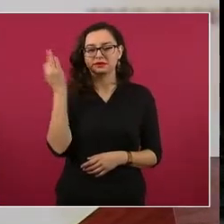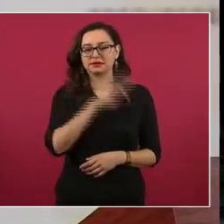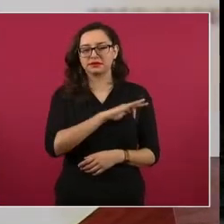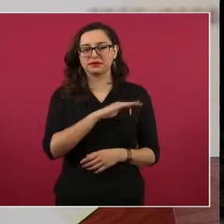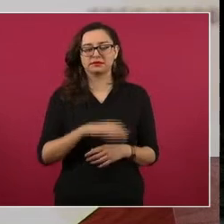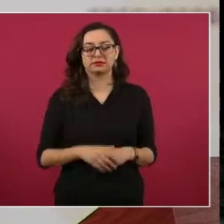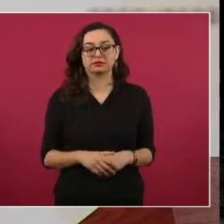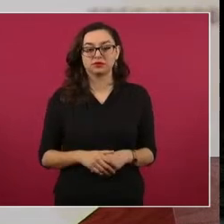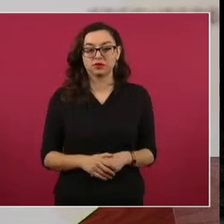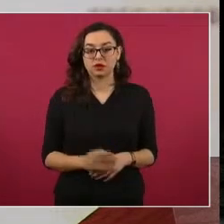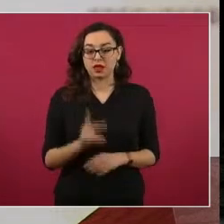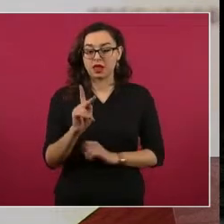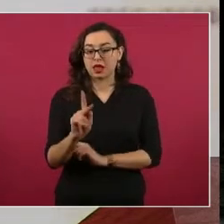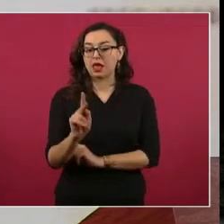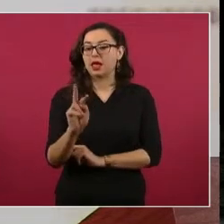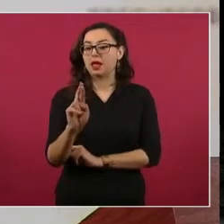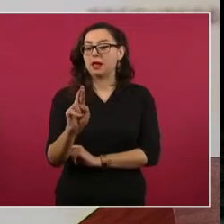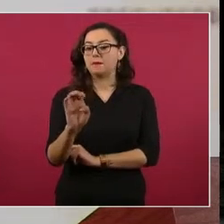preponderante